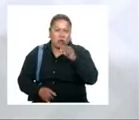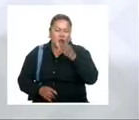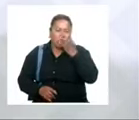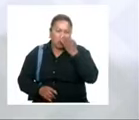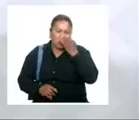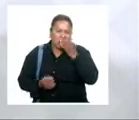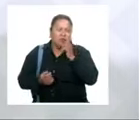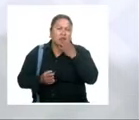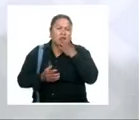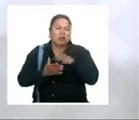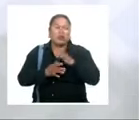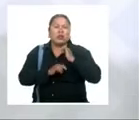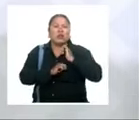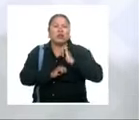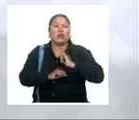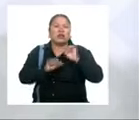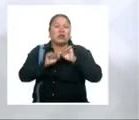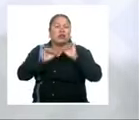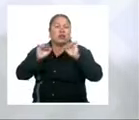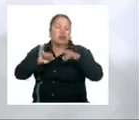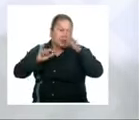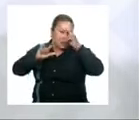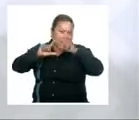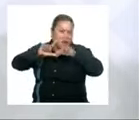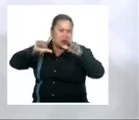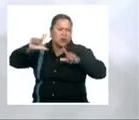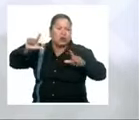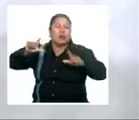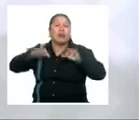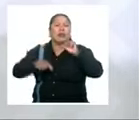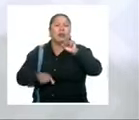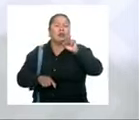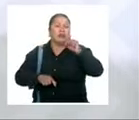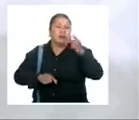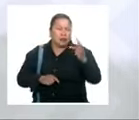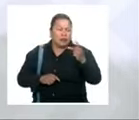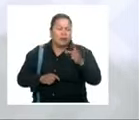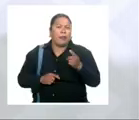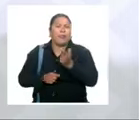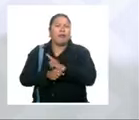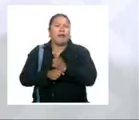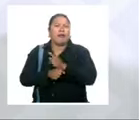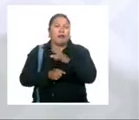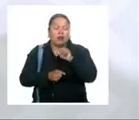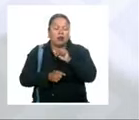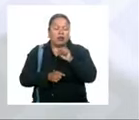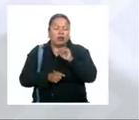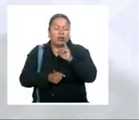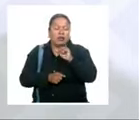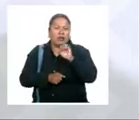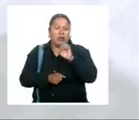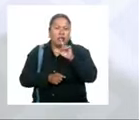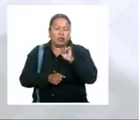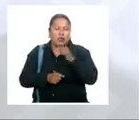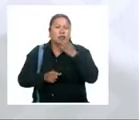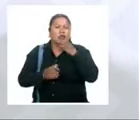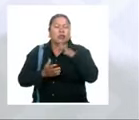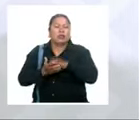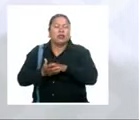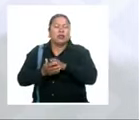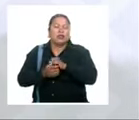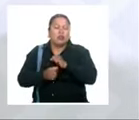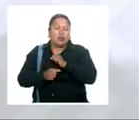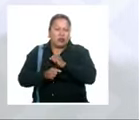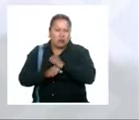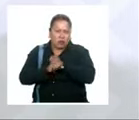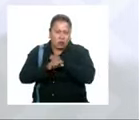secretaria de Ejecutiva del Sistema Nacional de Seguridad, la licenciada Rosa Isela Rodríguez, secretaria de